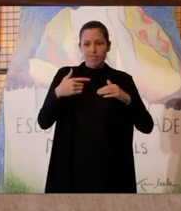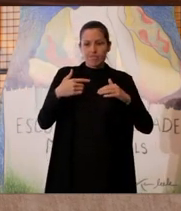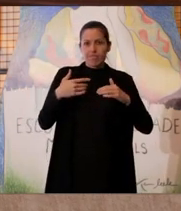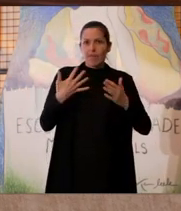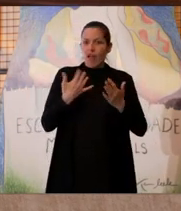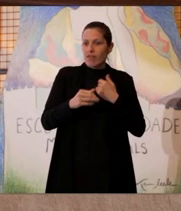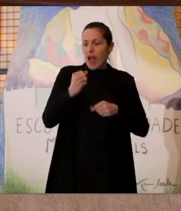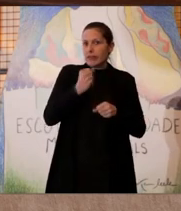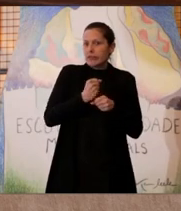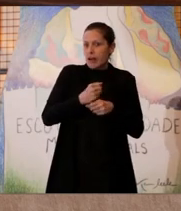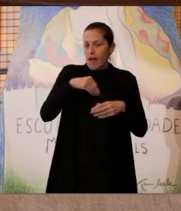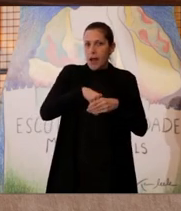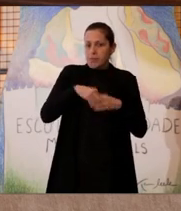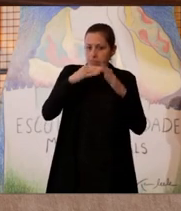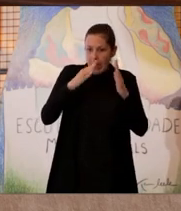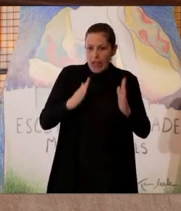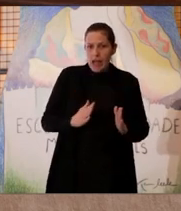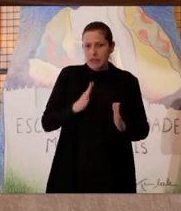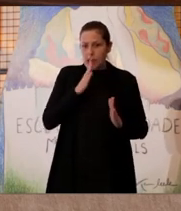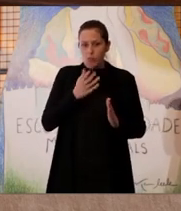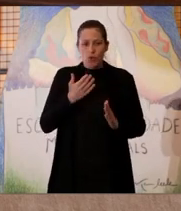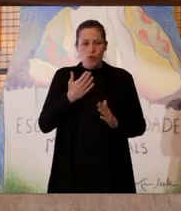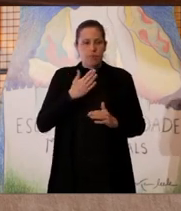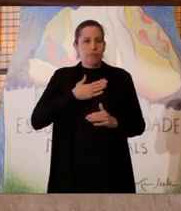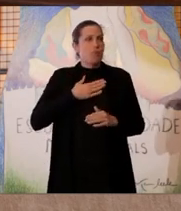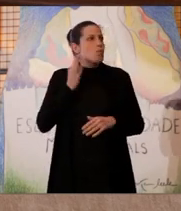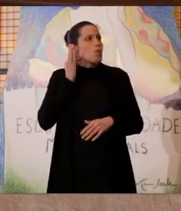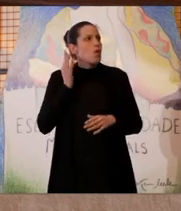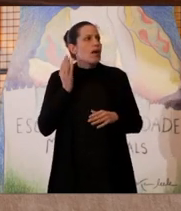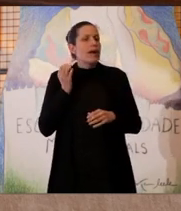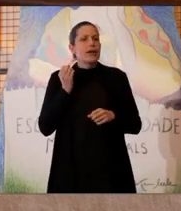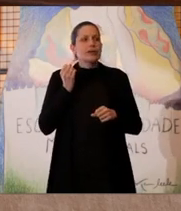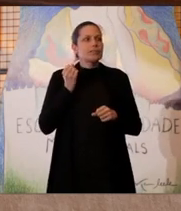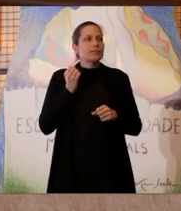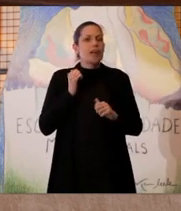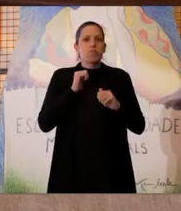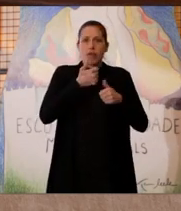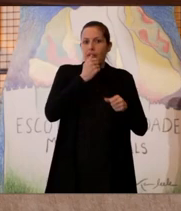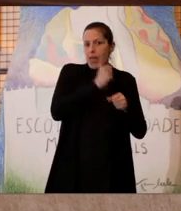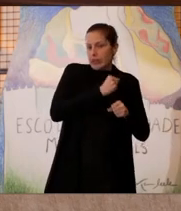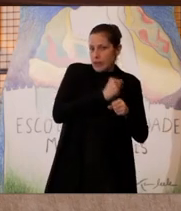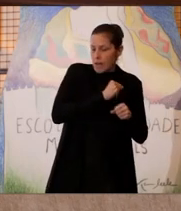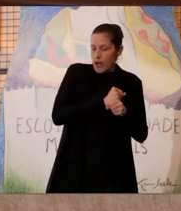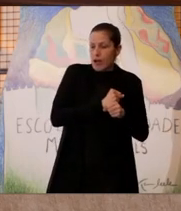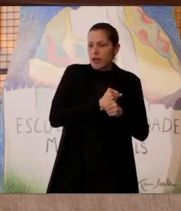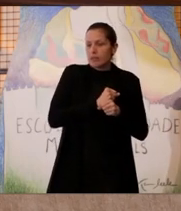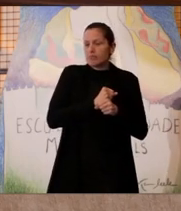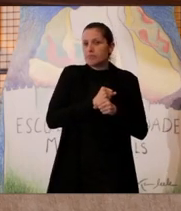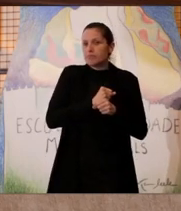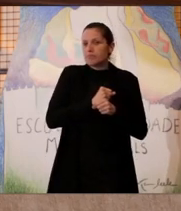o porque hemos tenido que Acceder al mercado laboral por las múltiples no yo creo que